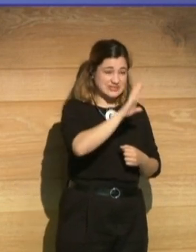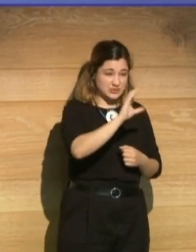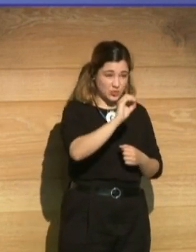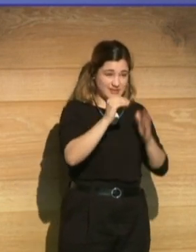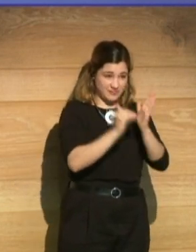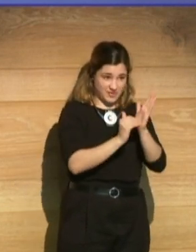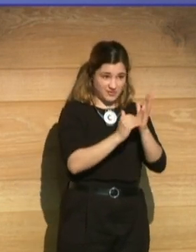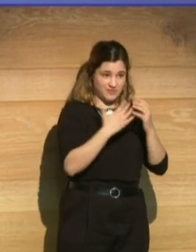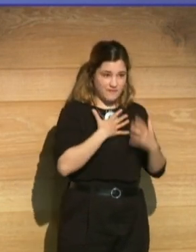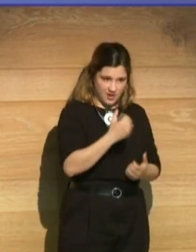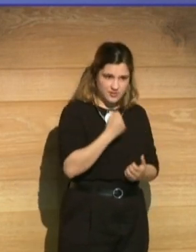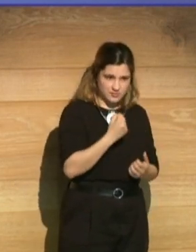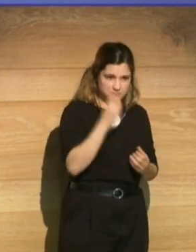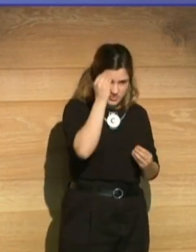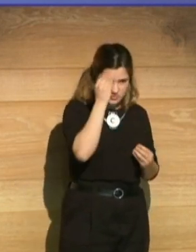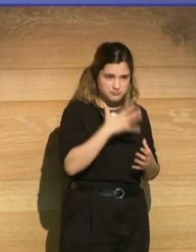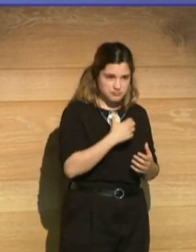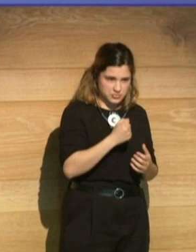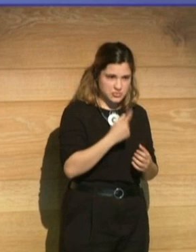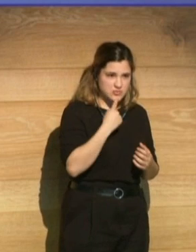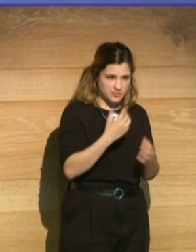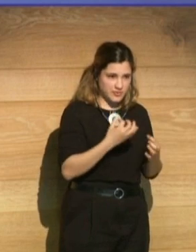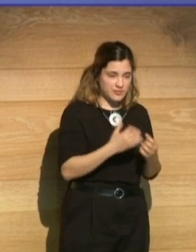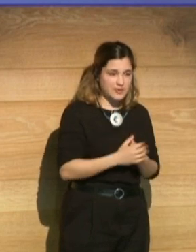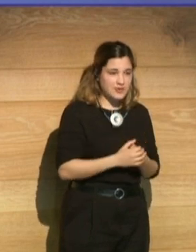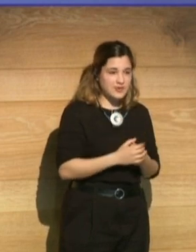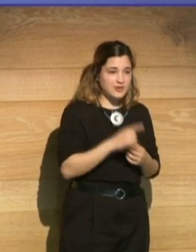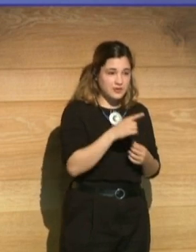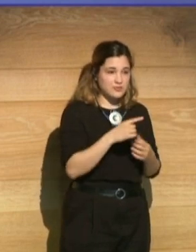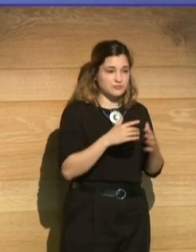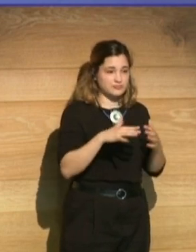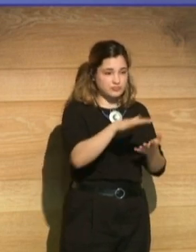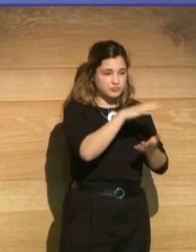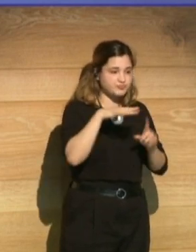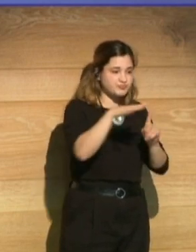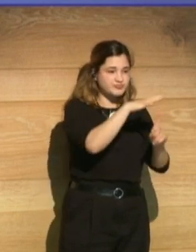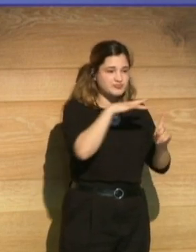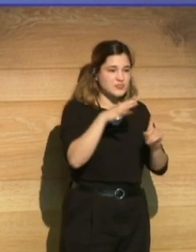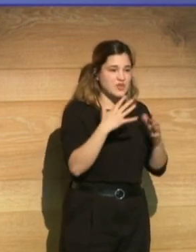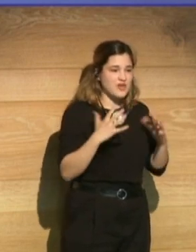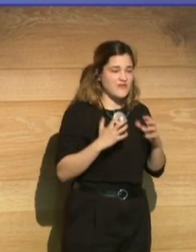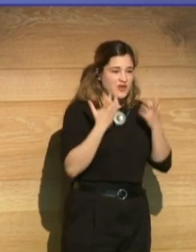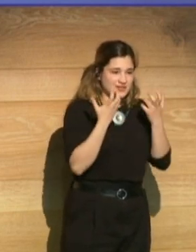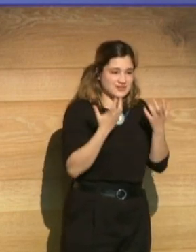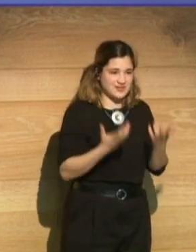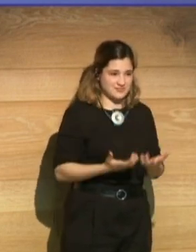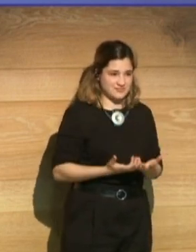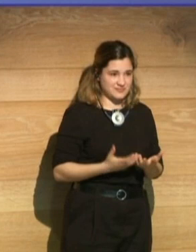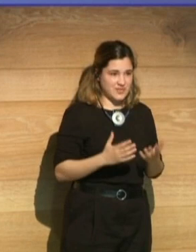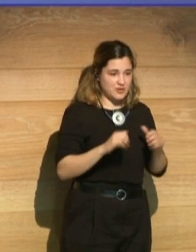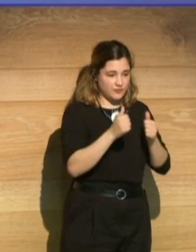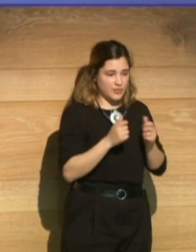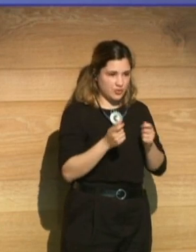valientes, yo creo que hay que llamarles así, que se atrevieron en un ambiente ya en un clima de violencia en el que el Estado, de forma orwelliana, controlaba